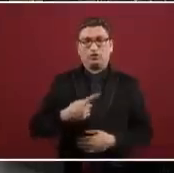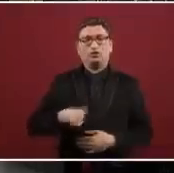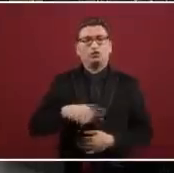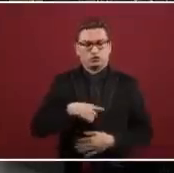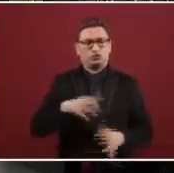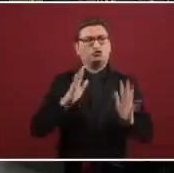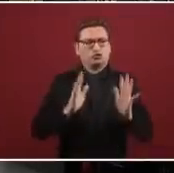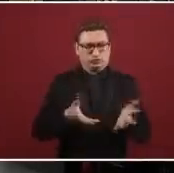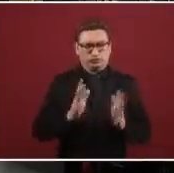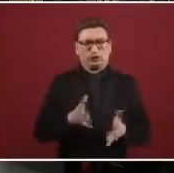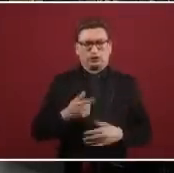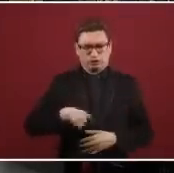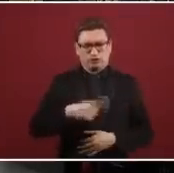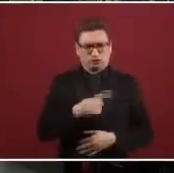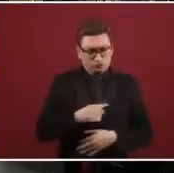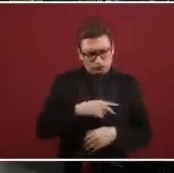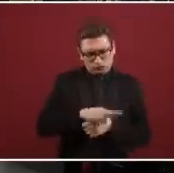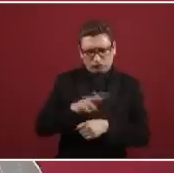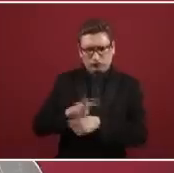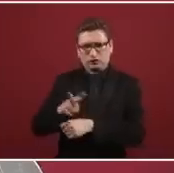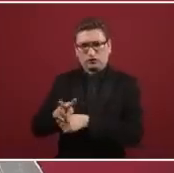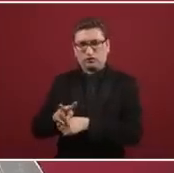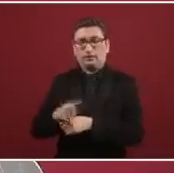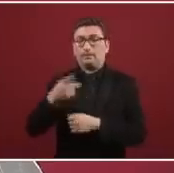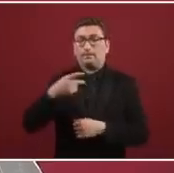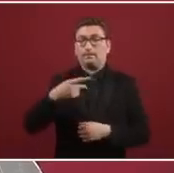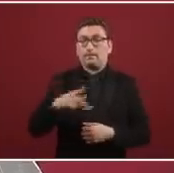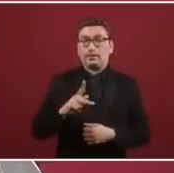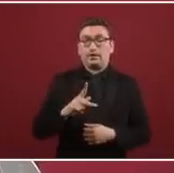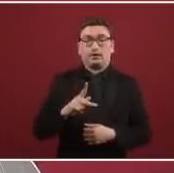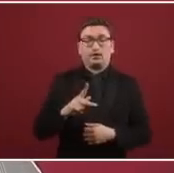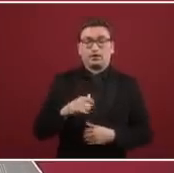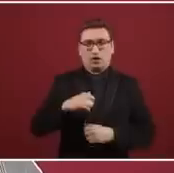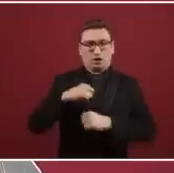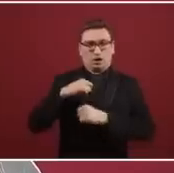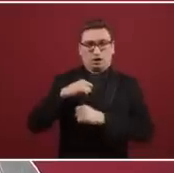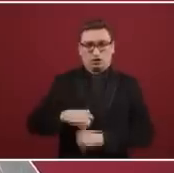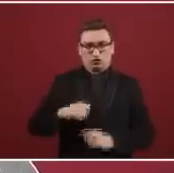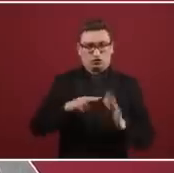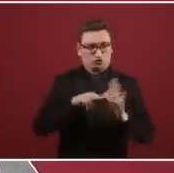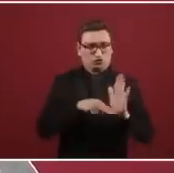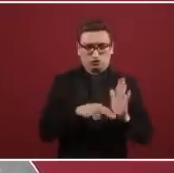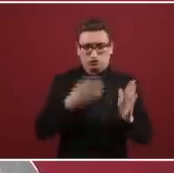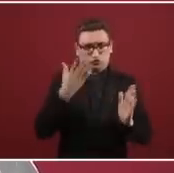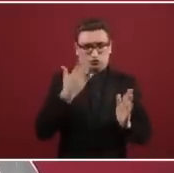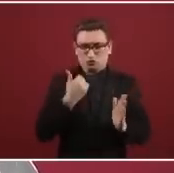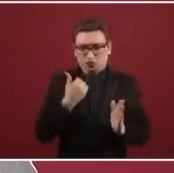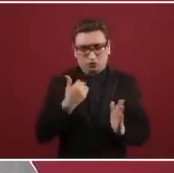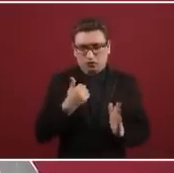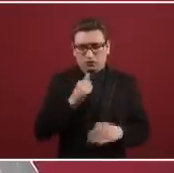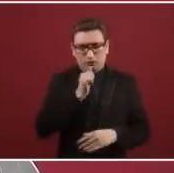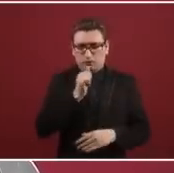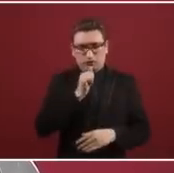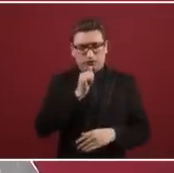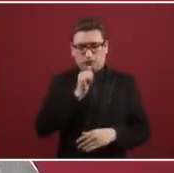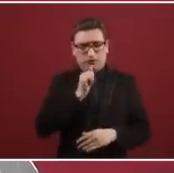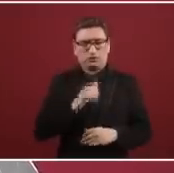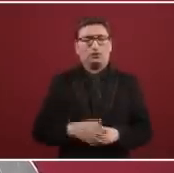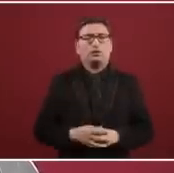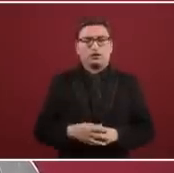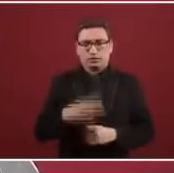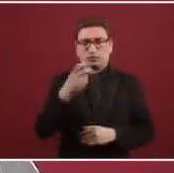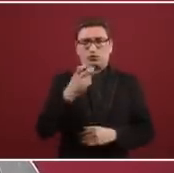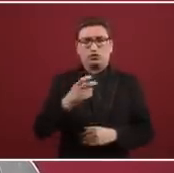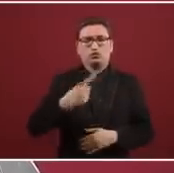en sitio, pero sin las facultades de norma plenamente determinados, y lo que hacemos